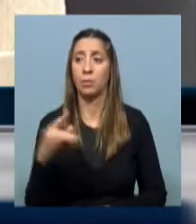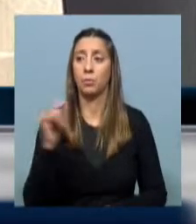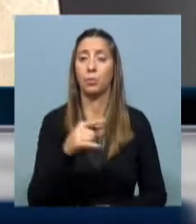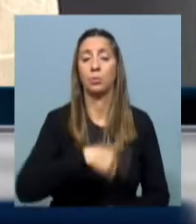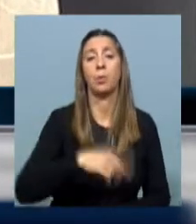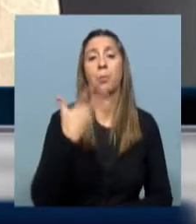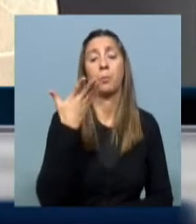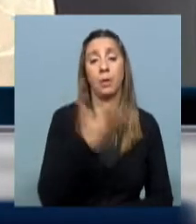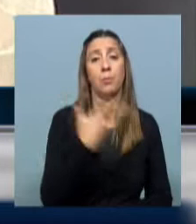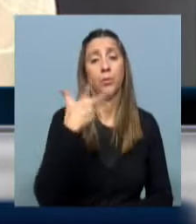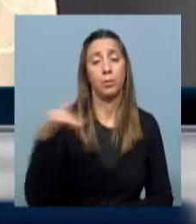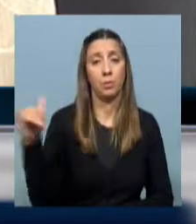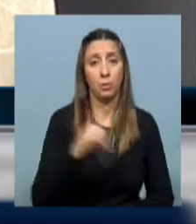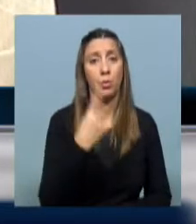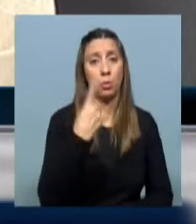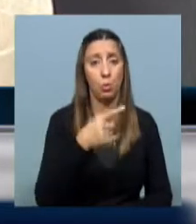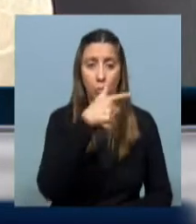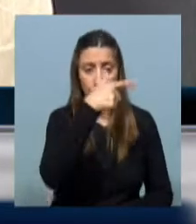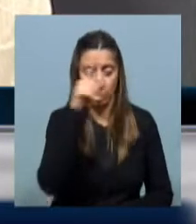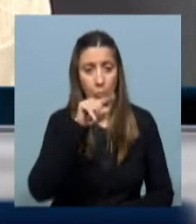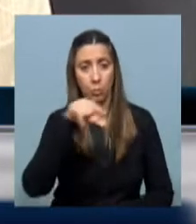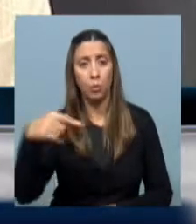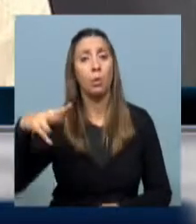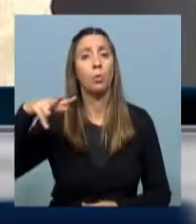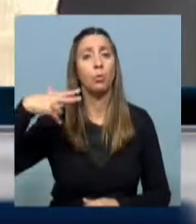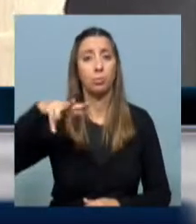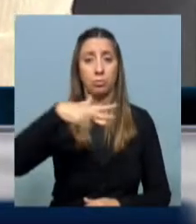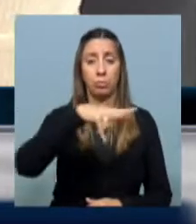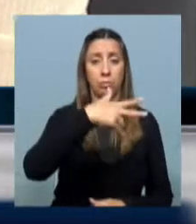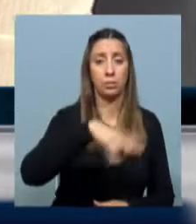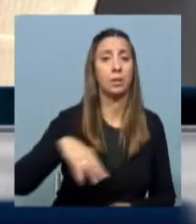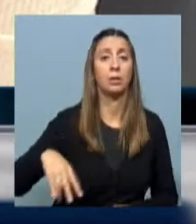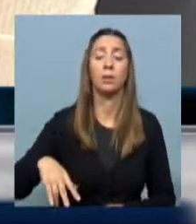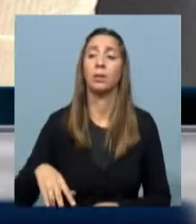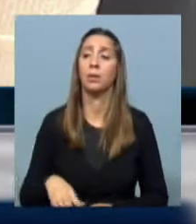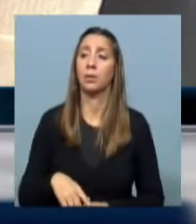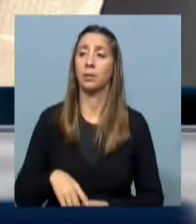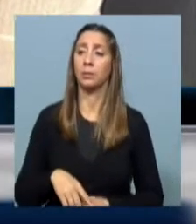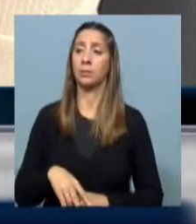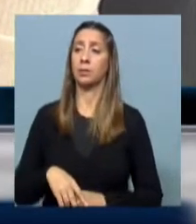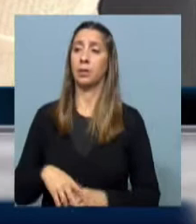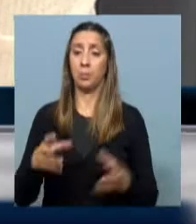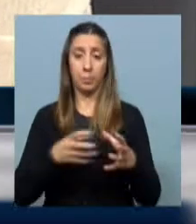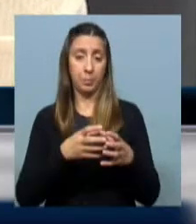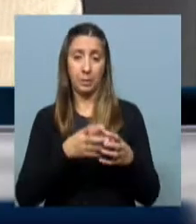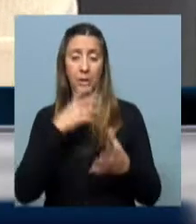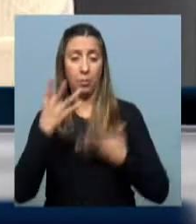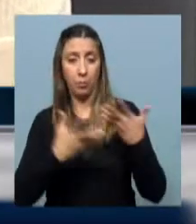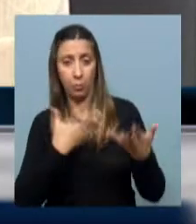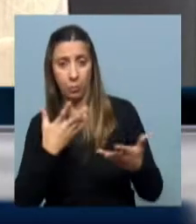pedimos 3 aviones, un vigía y un helicóptero, porque el helicóptero permite trasladar a los brigadistas cuando el fuego no